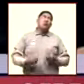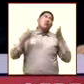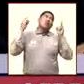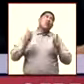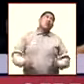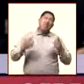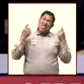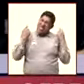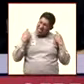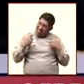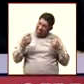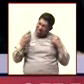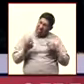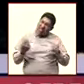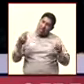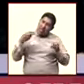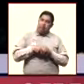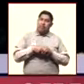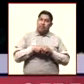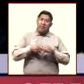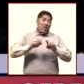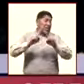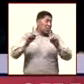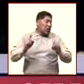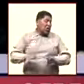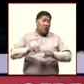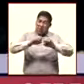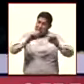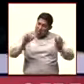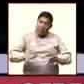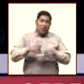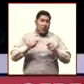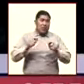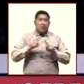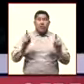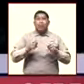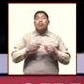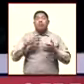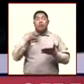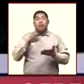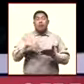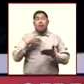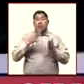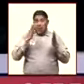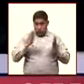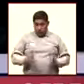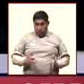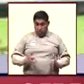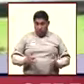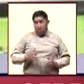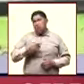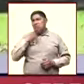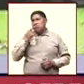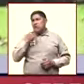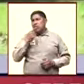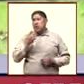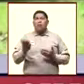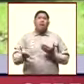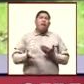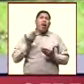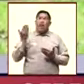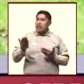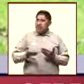que intentan ingresar, pero es por eso que también los estudiantes optaban esta manera, por así decirlo, más fácil